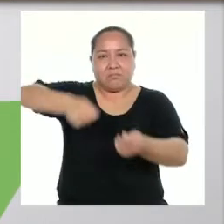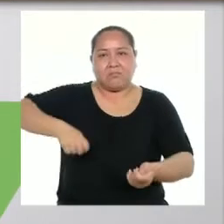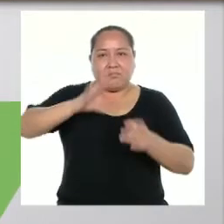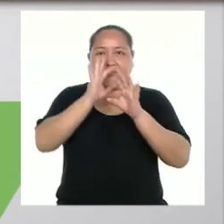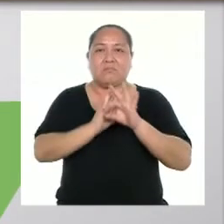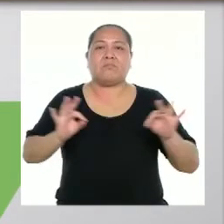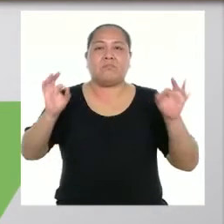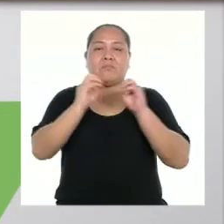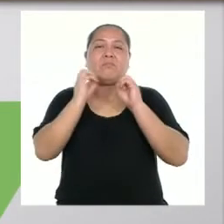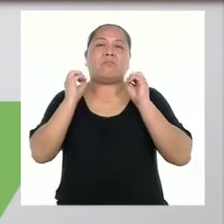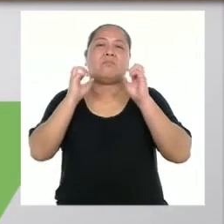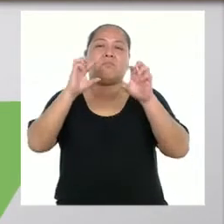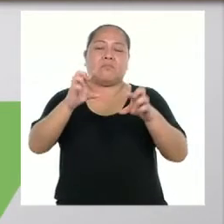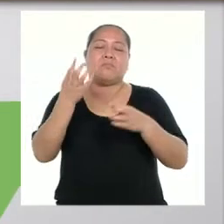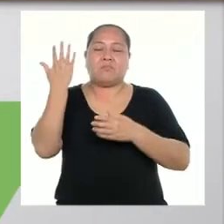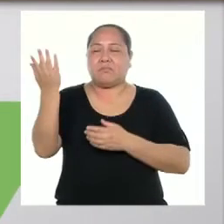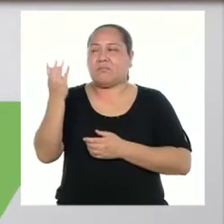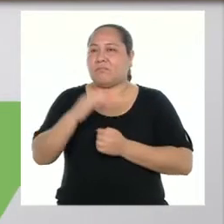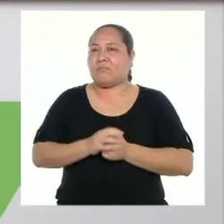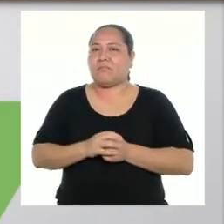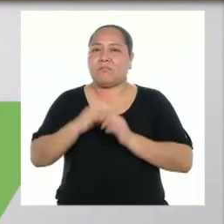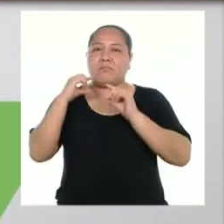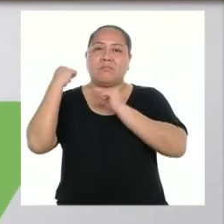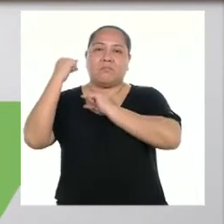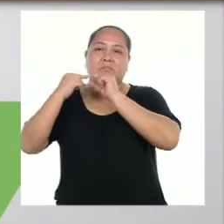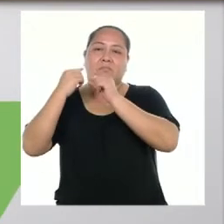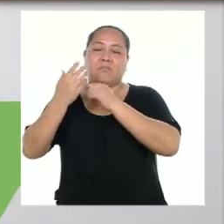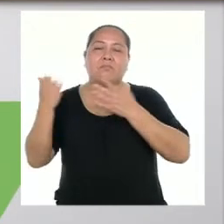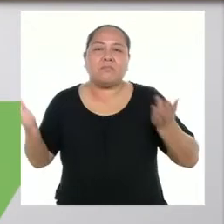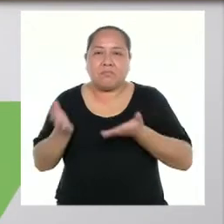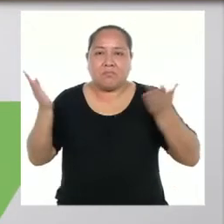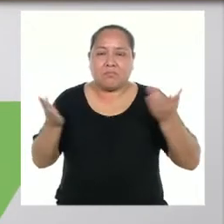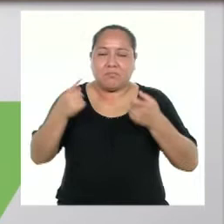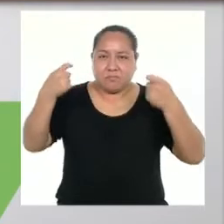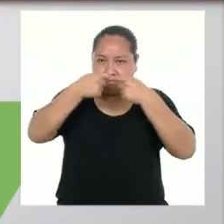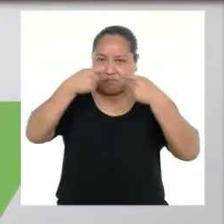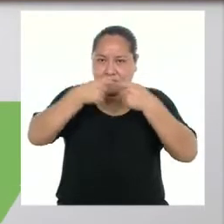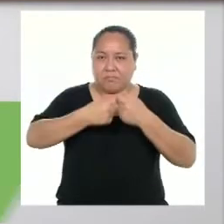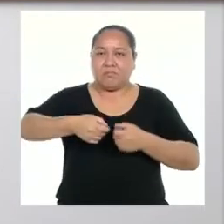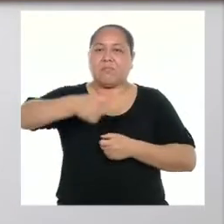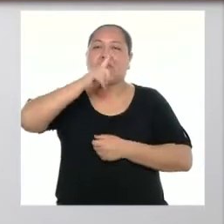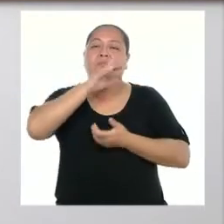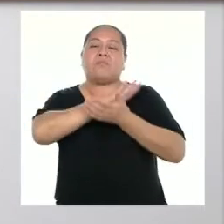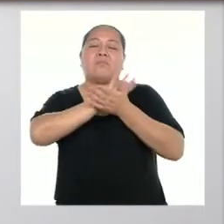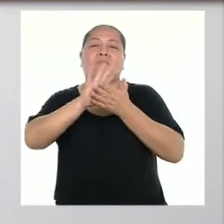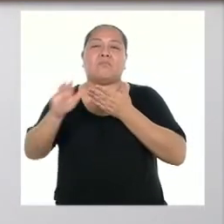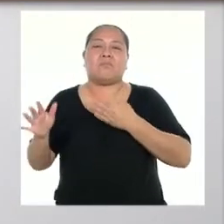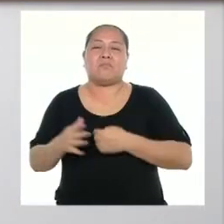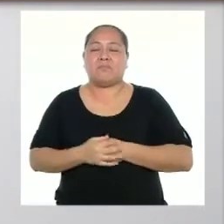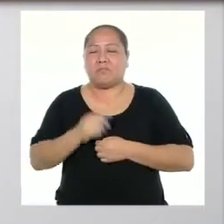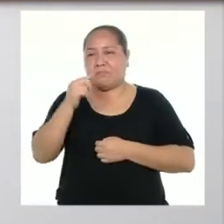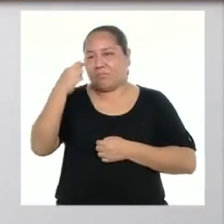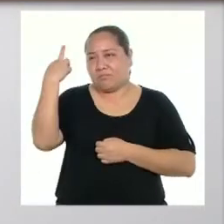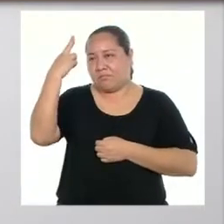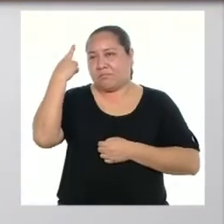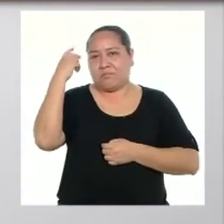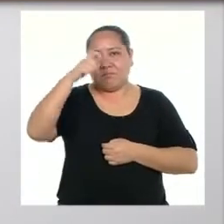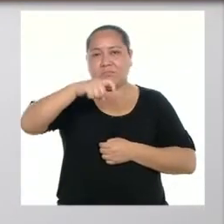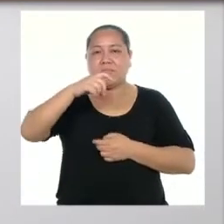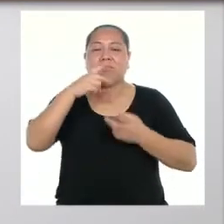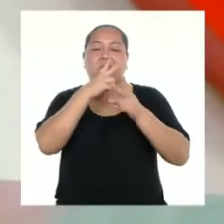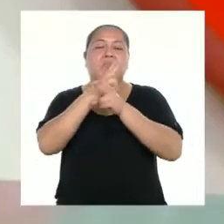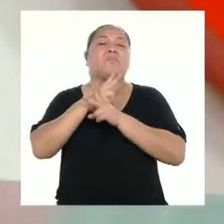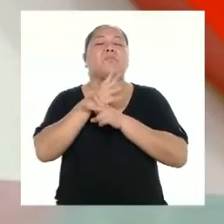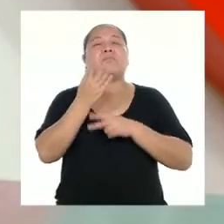importantes posibilidades para la generación de energía hidráulica y agua potable. Por esa razón, hay que